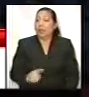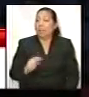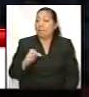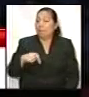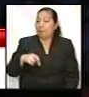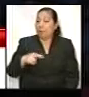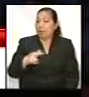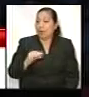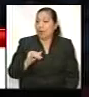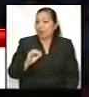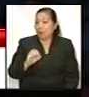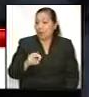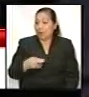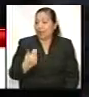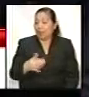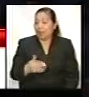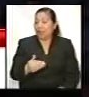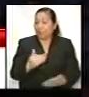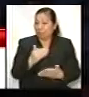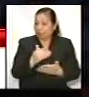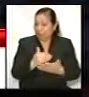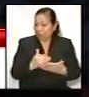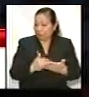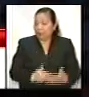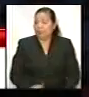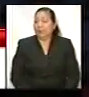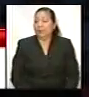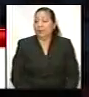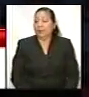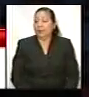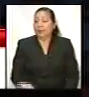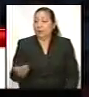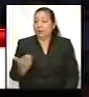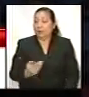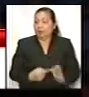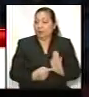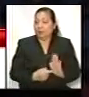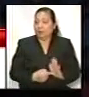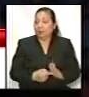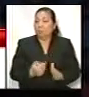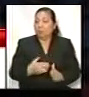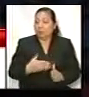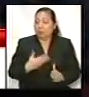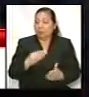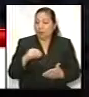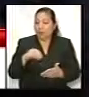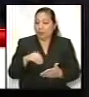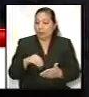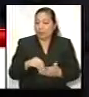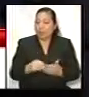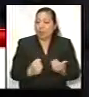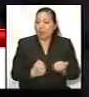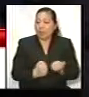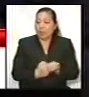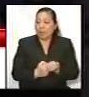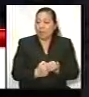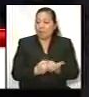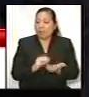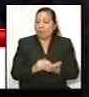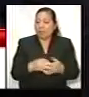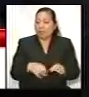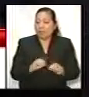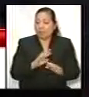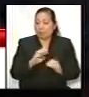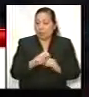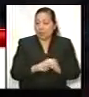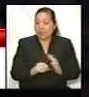Pariona, y es por eso que ya teniendo el texto sustitutorio solicito a la representación nacional poder dar este apoyo fundamental para todo